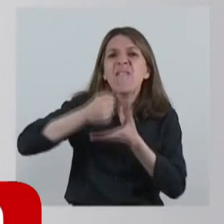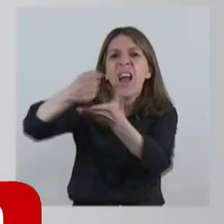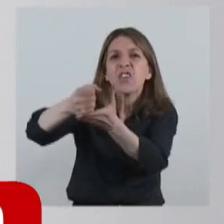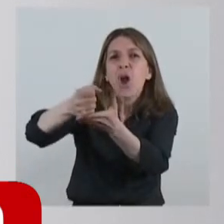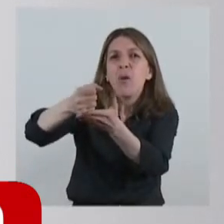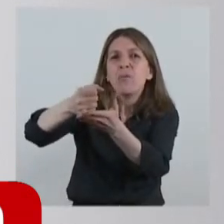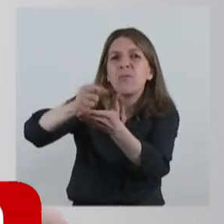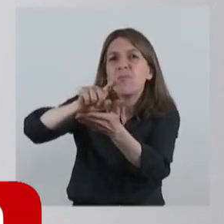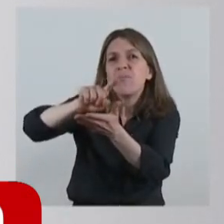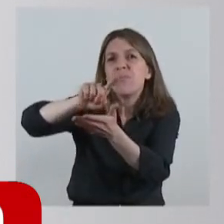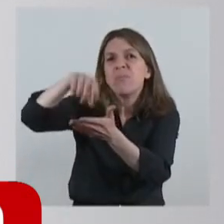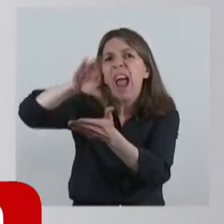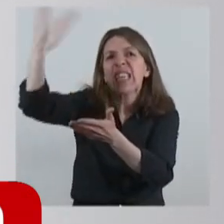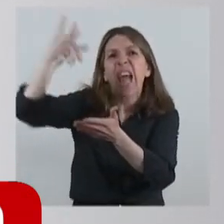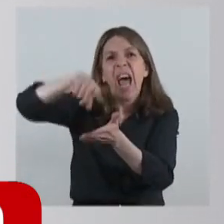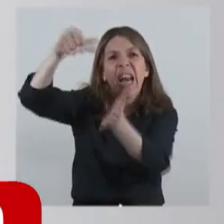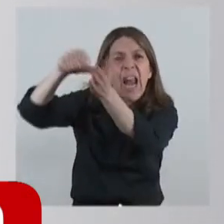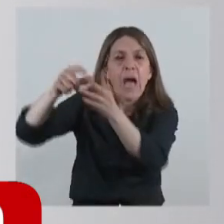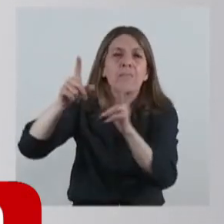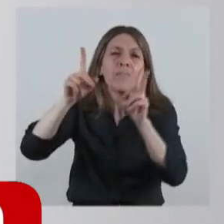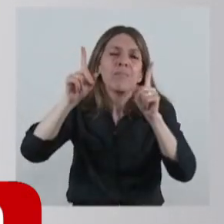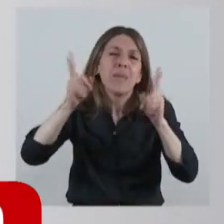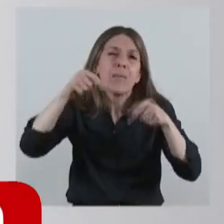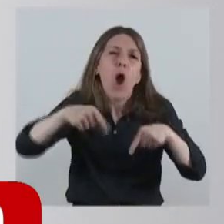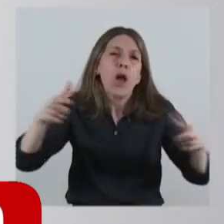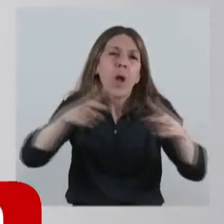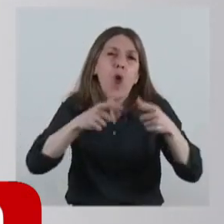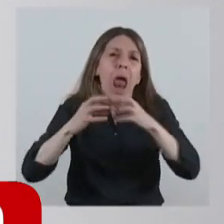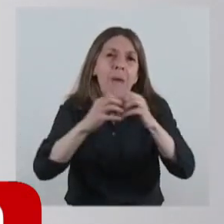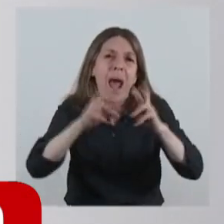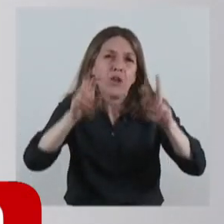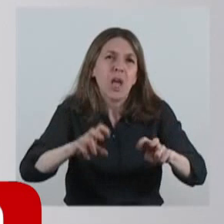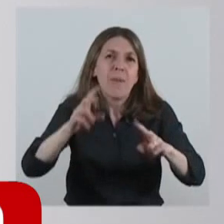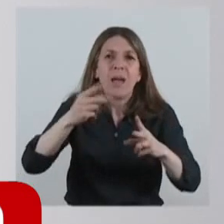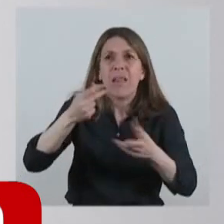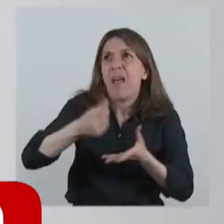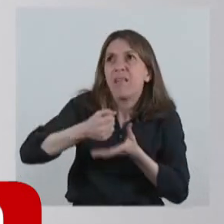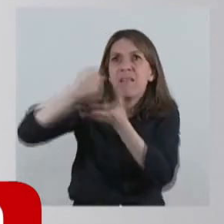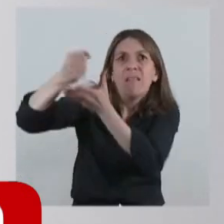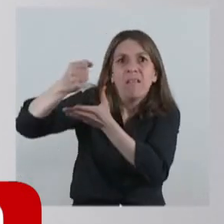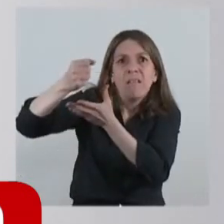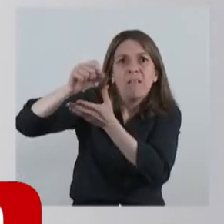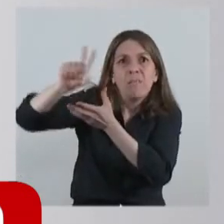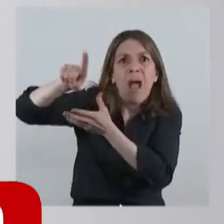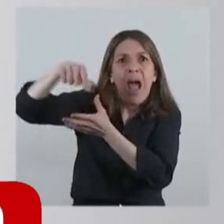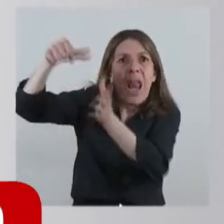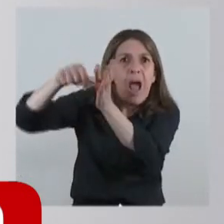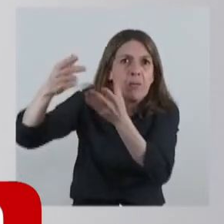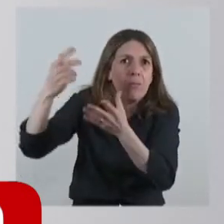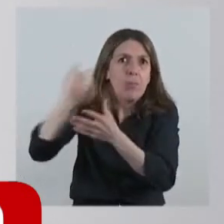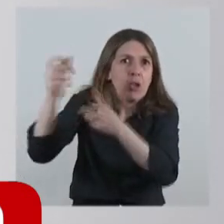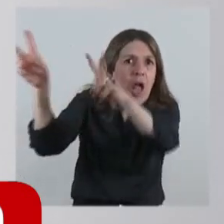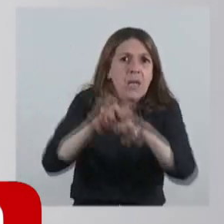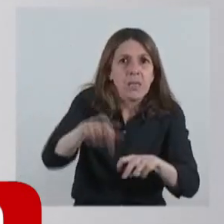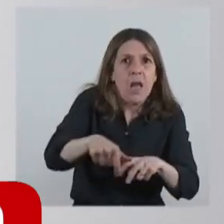trabajando? Más allá de que no era justamente la temática de la reunión, pero la inversión externa fundamental para la Argentina en estos tiempos,